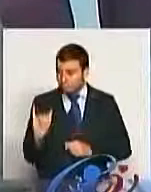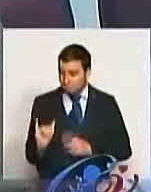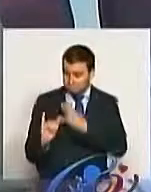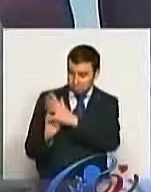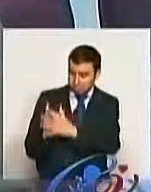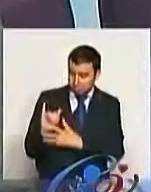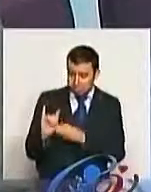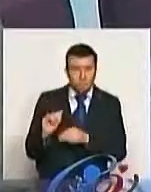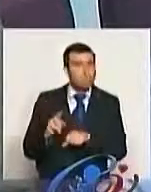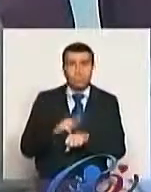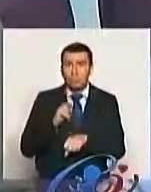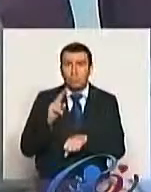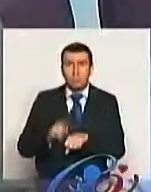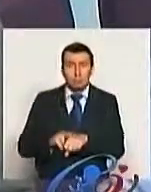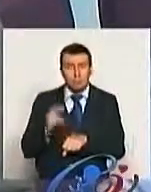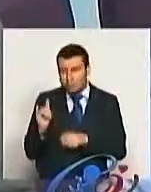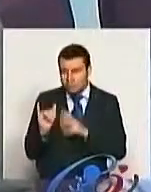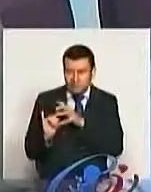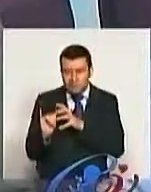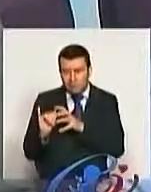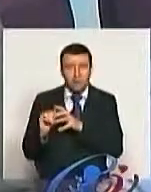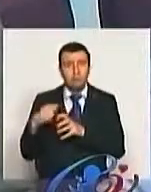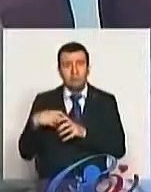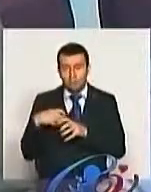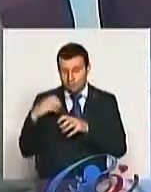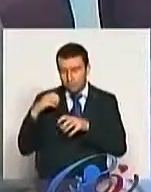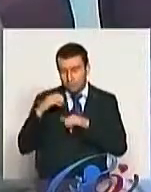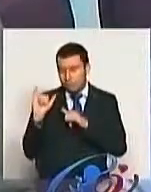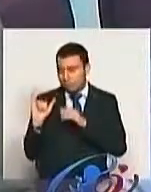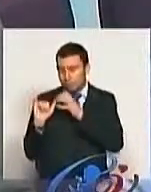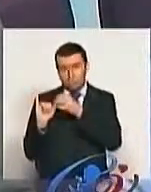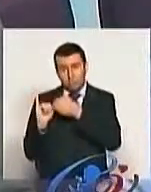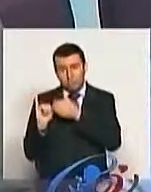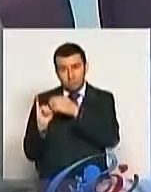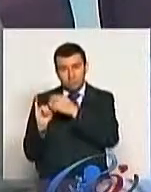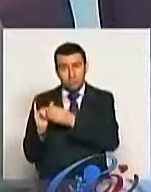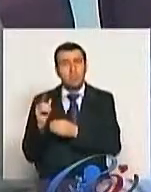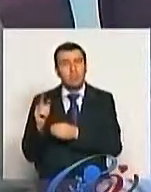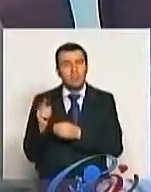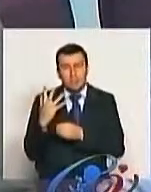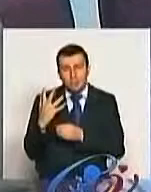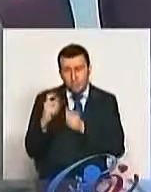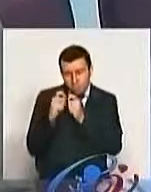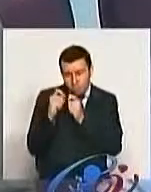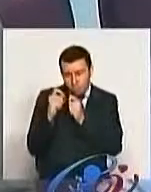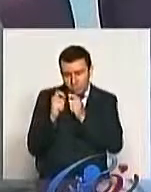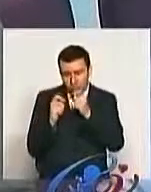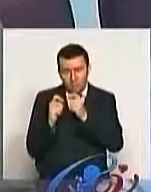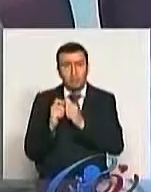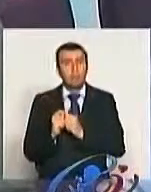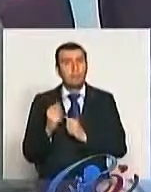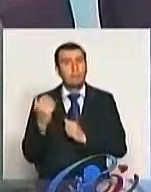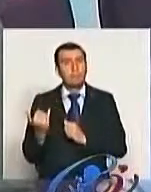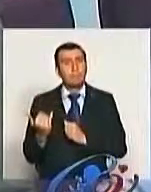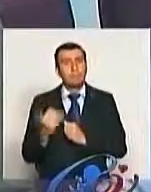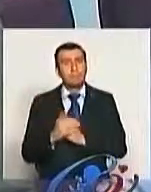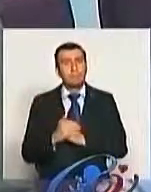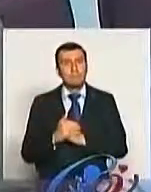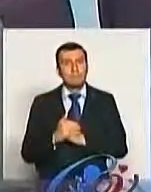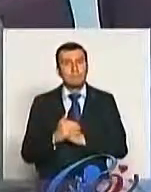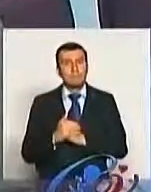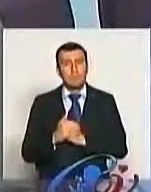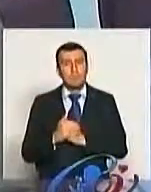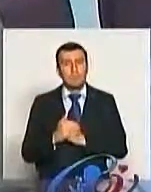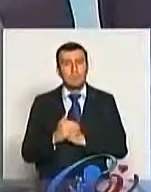normal, deformado por miomas sucerosos de 5 centímetros de posterior, no calculado,